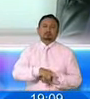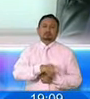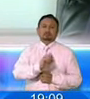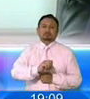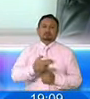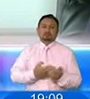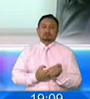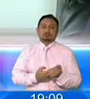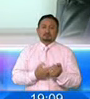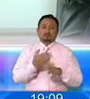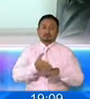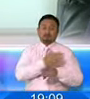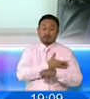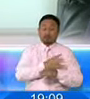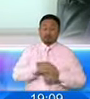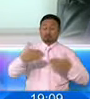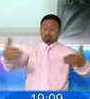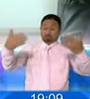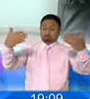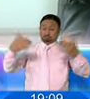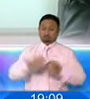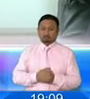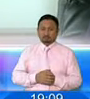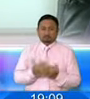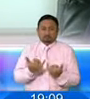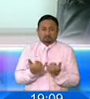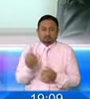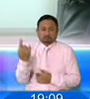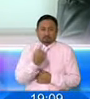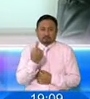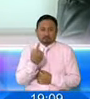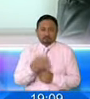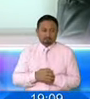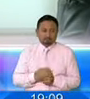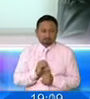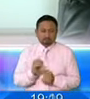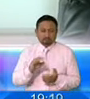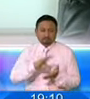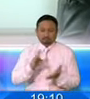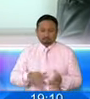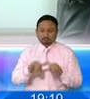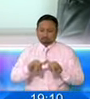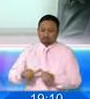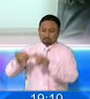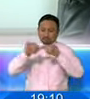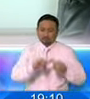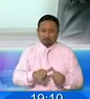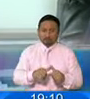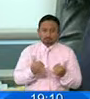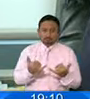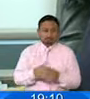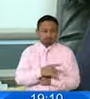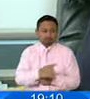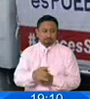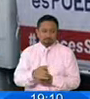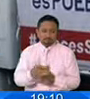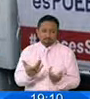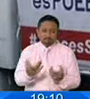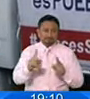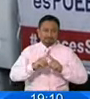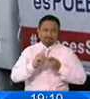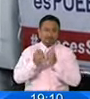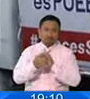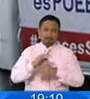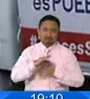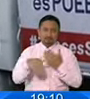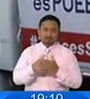recursos del Estado se promocionaba. Cuando está fuera y se convierte en un ciudadano común, ahí ve que la realidad es otra. Que